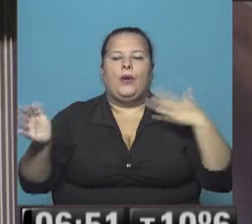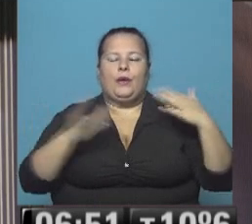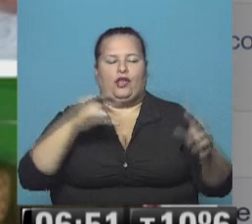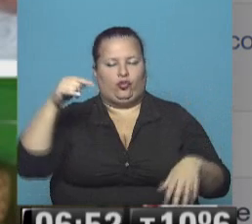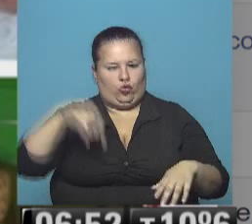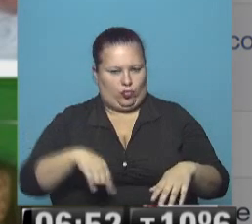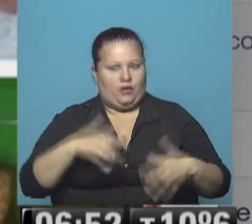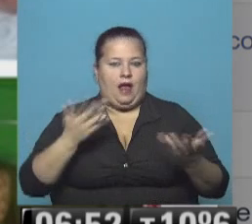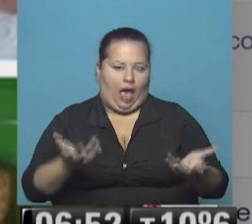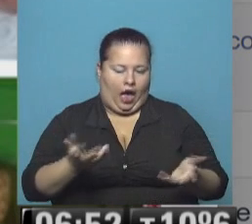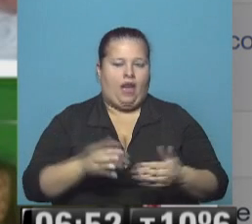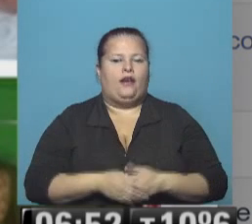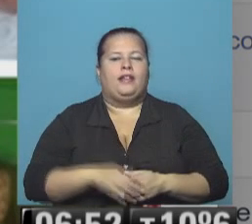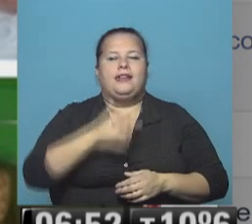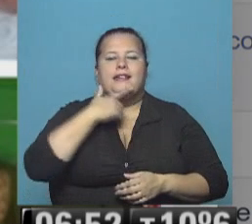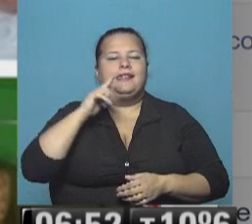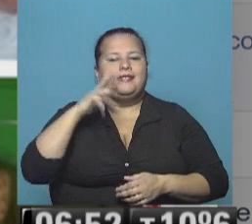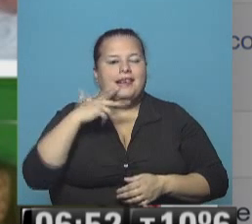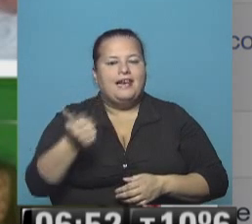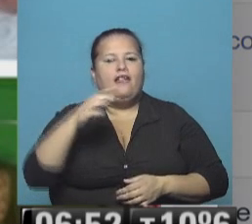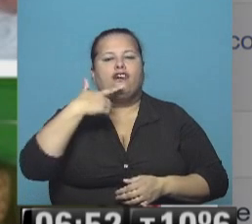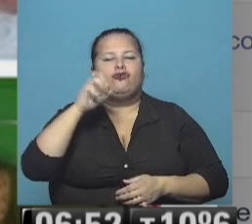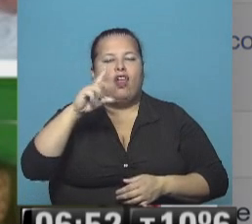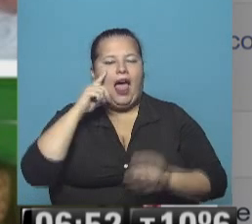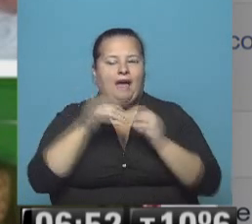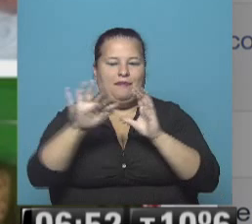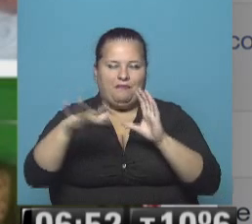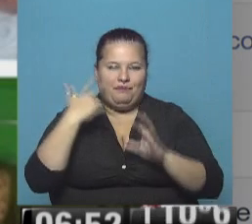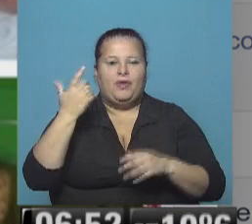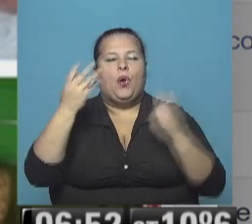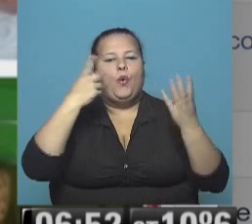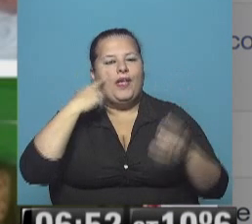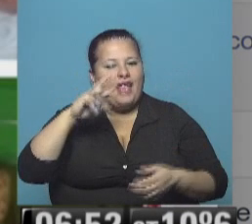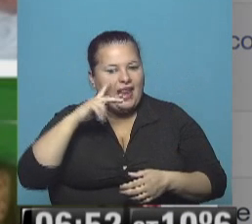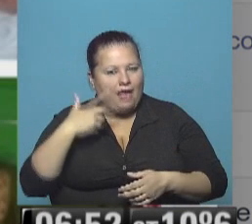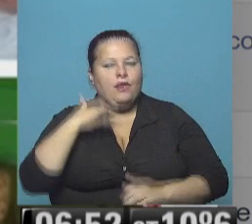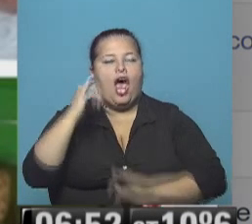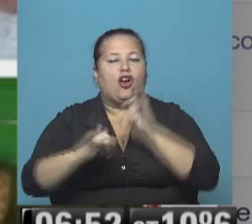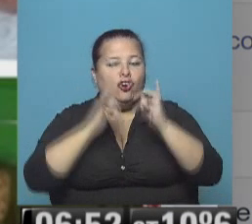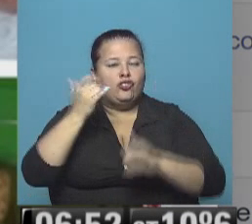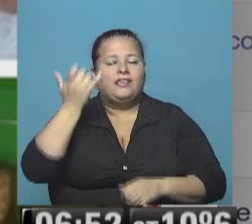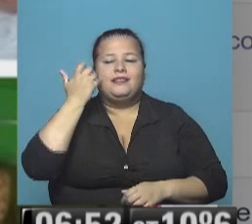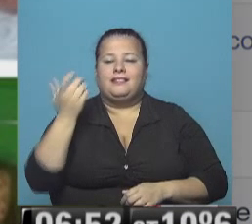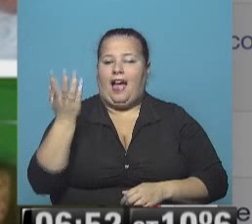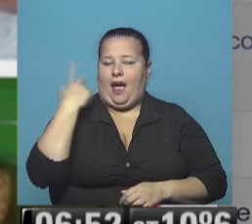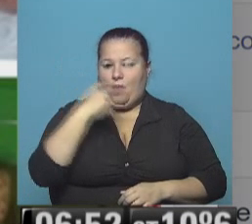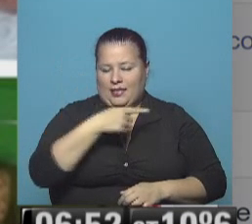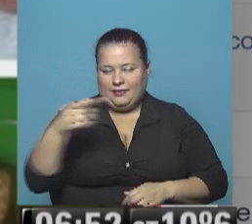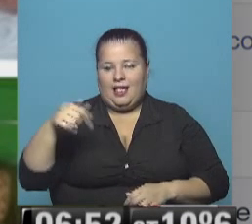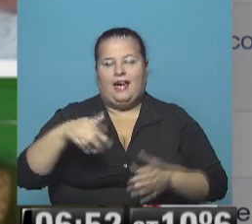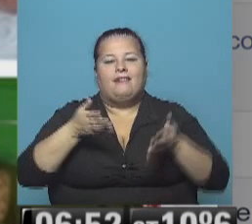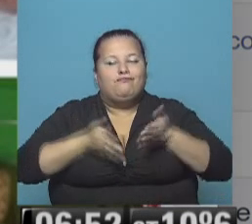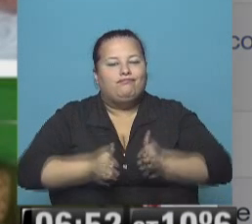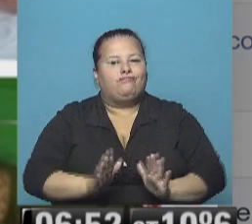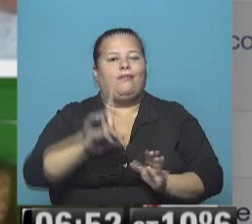sector claro que sí sirve solar y es otra de las amigas que nos escribe dice buen día nadie quiero contarte que ya llegó hace una semanita